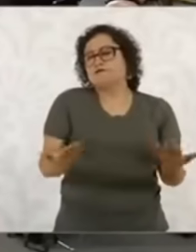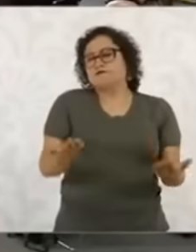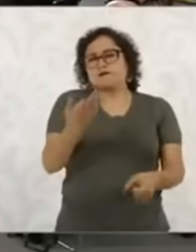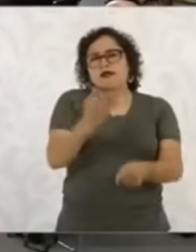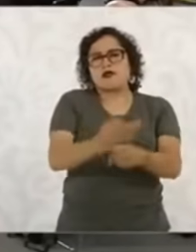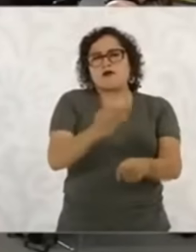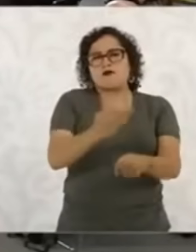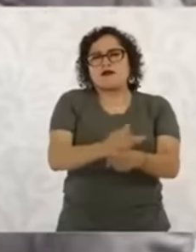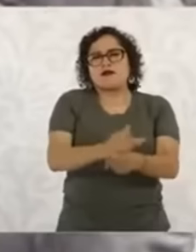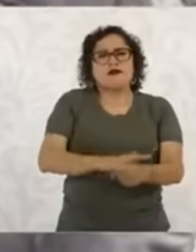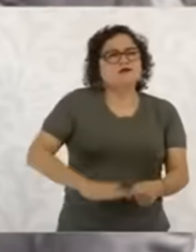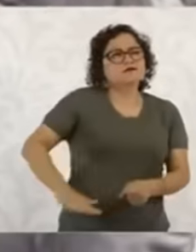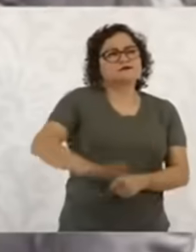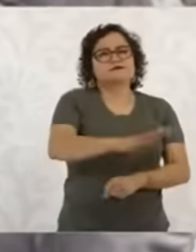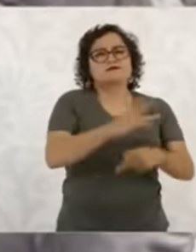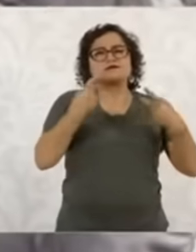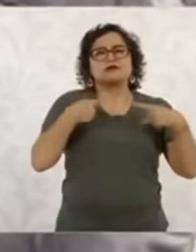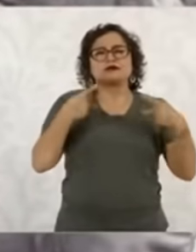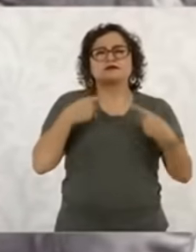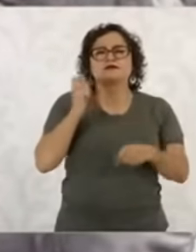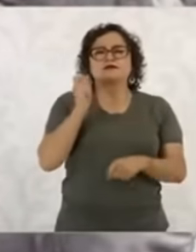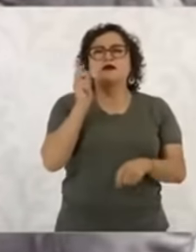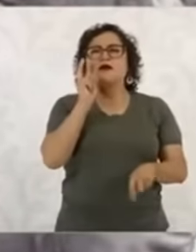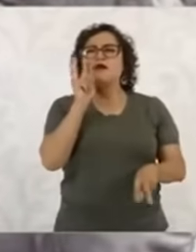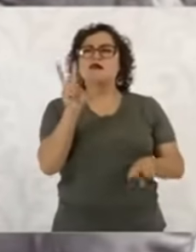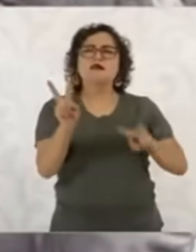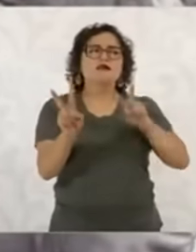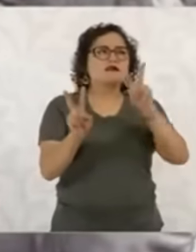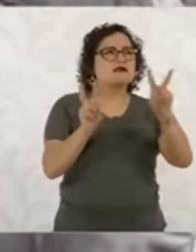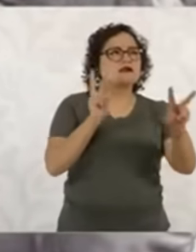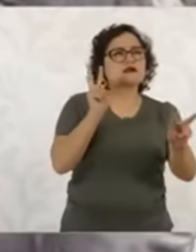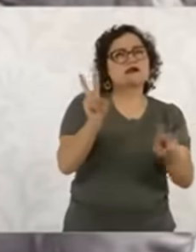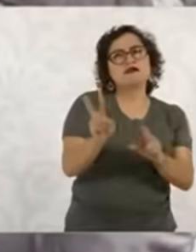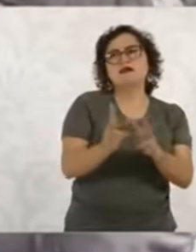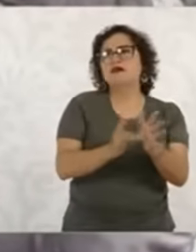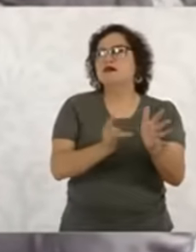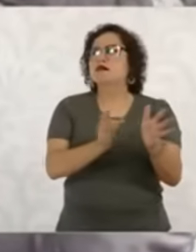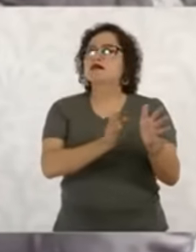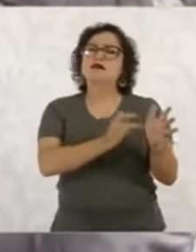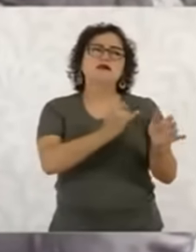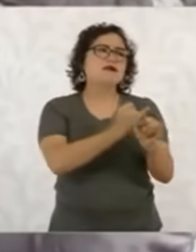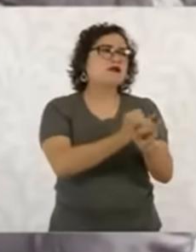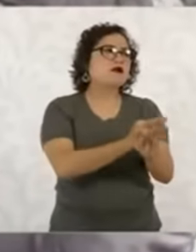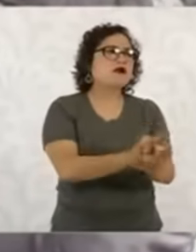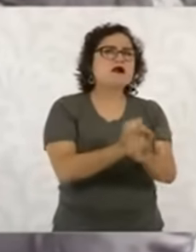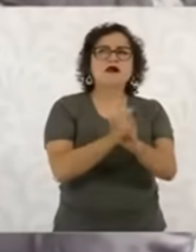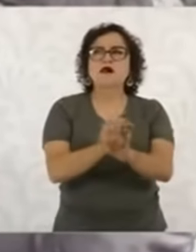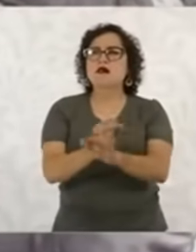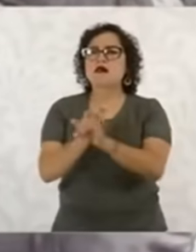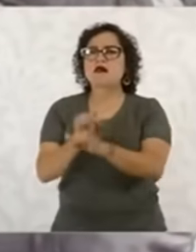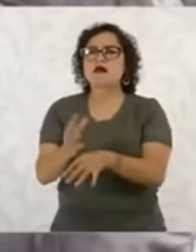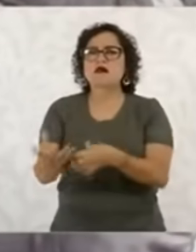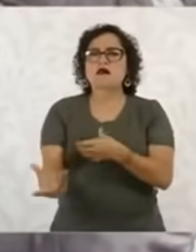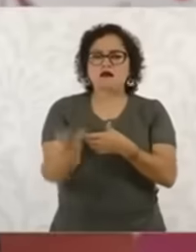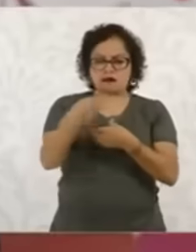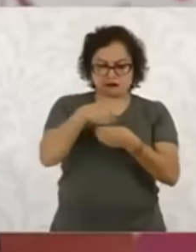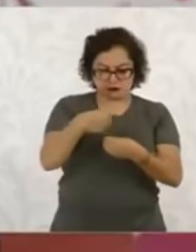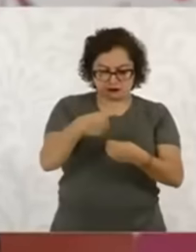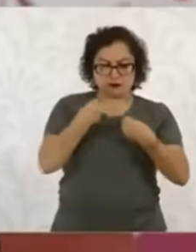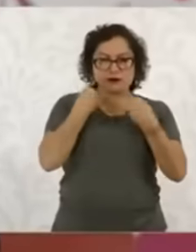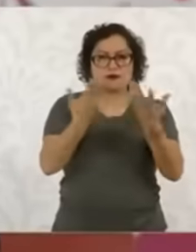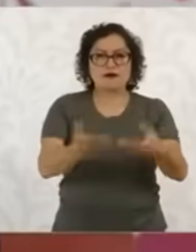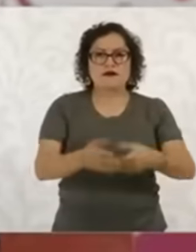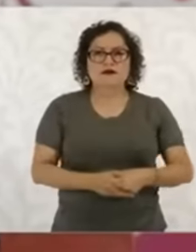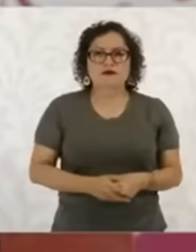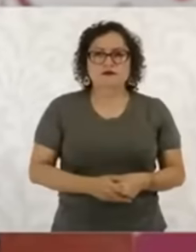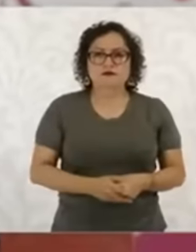se informa de muchas maneras y lo ve reflejado en su vida cotidiana. 13.5